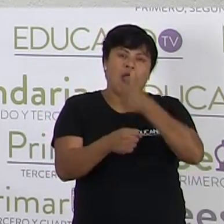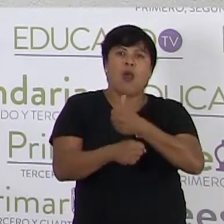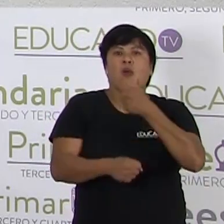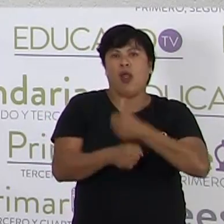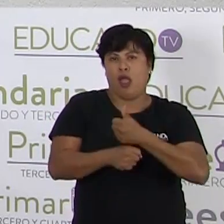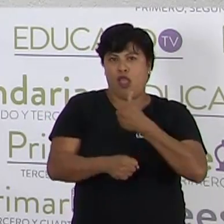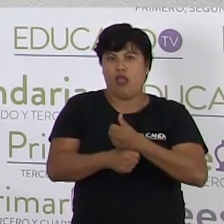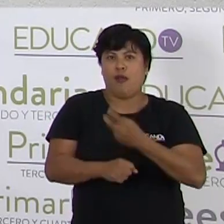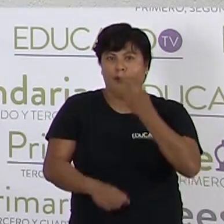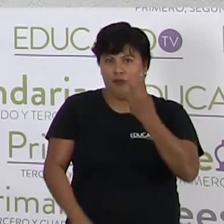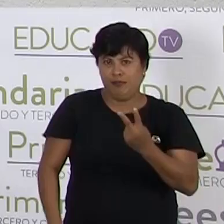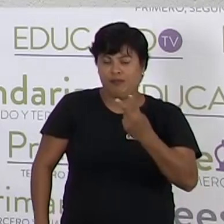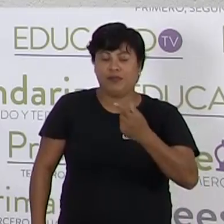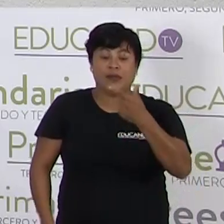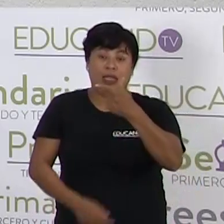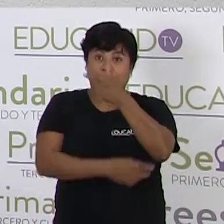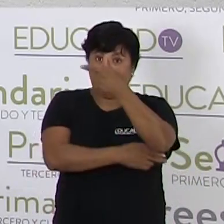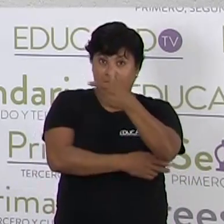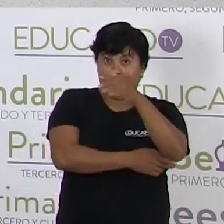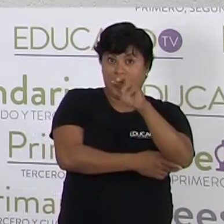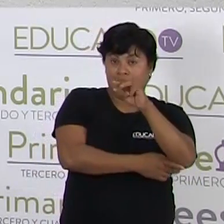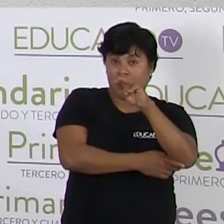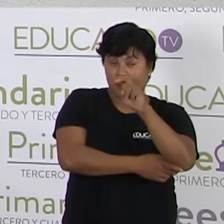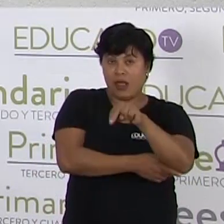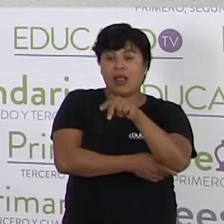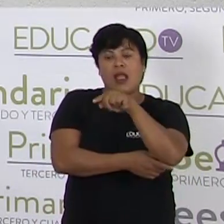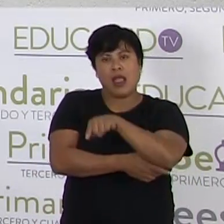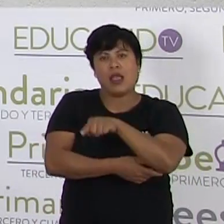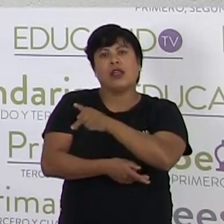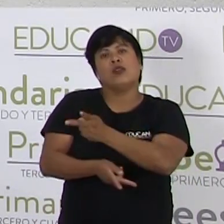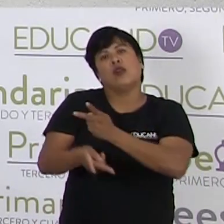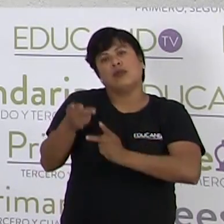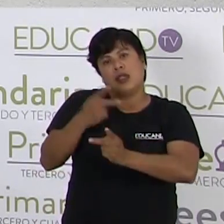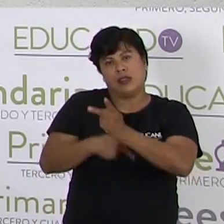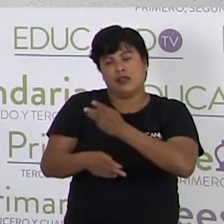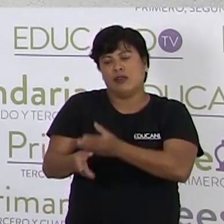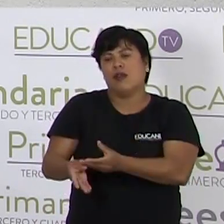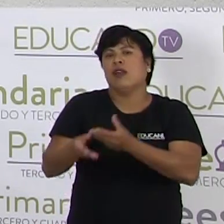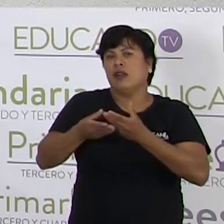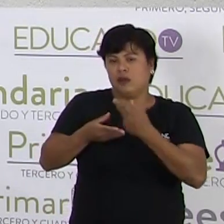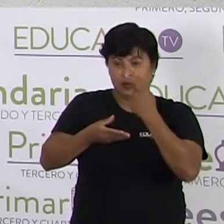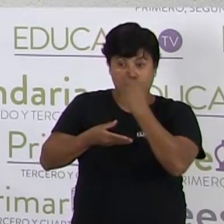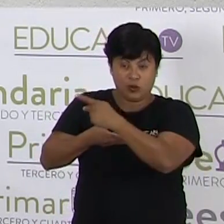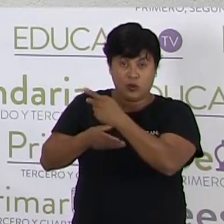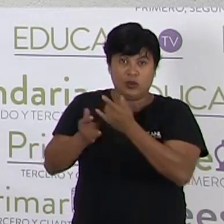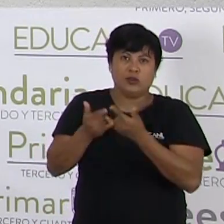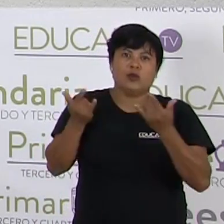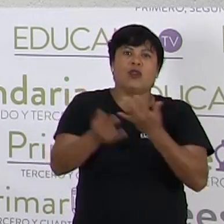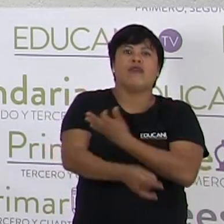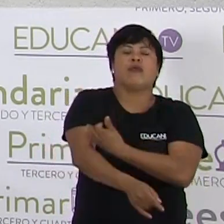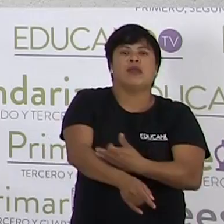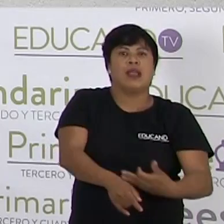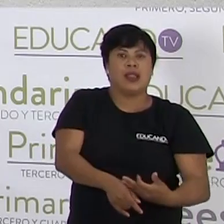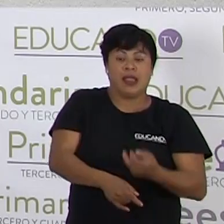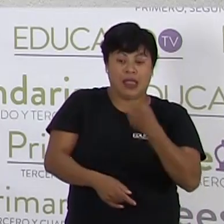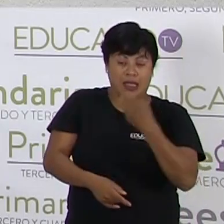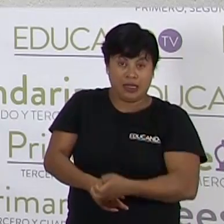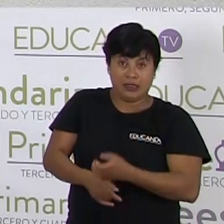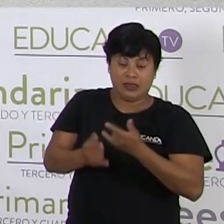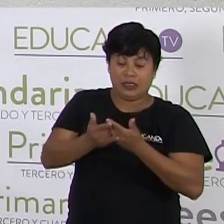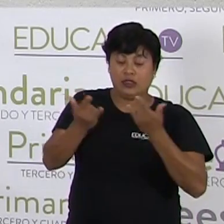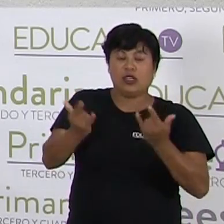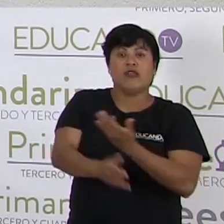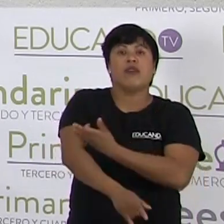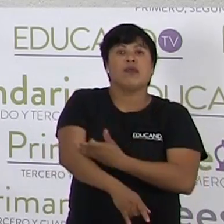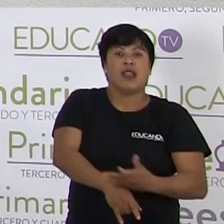abuelos. Germán nos hizo el favor de prestarnos su historia familiar. Esta historia